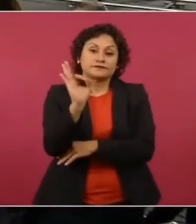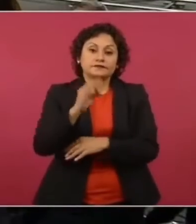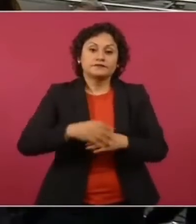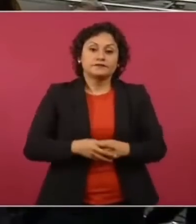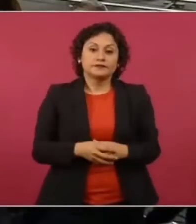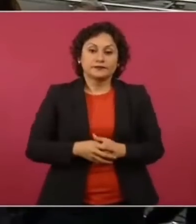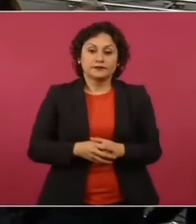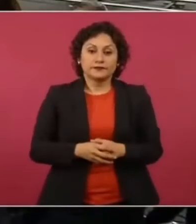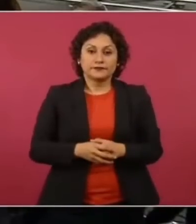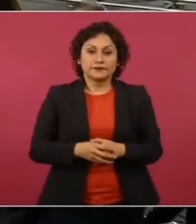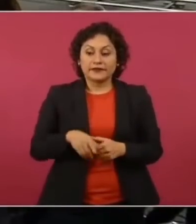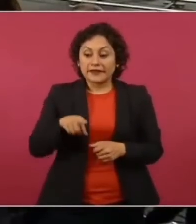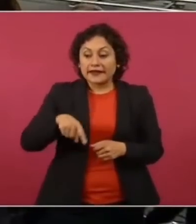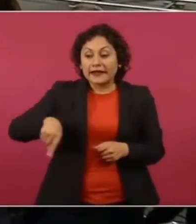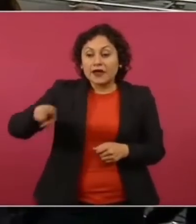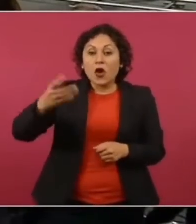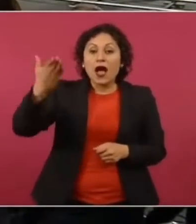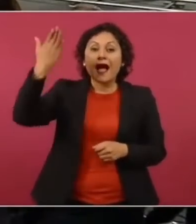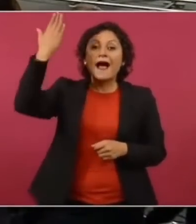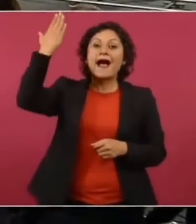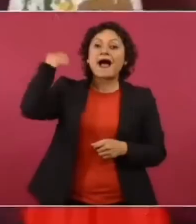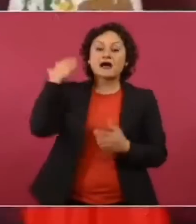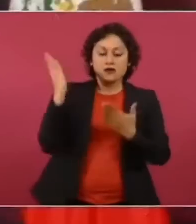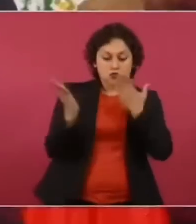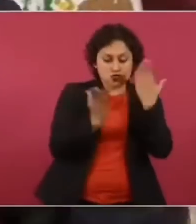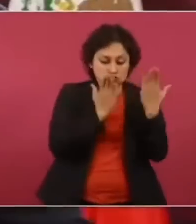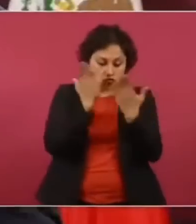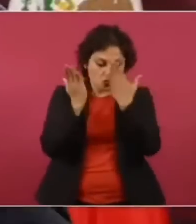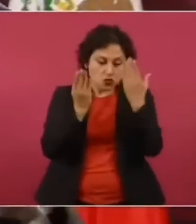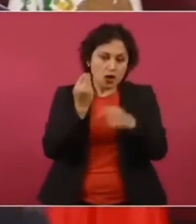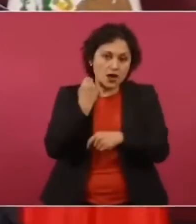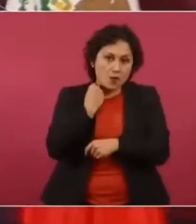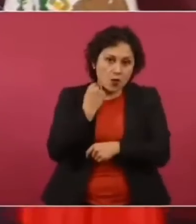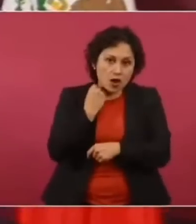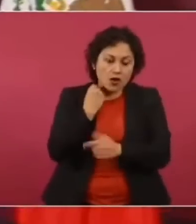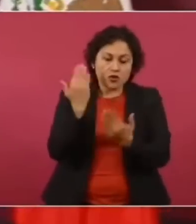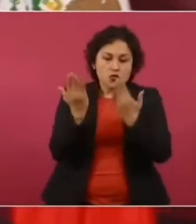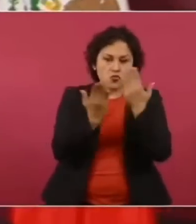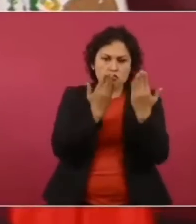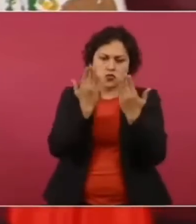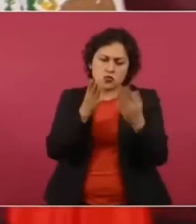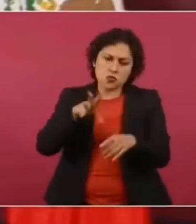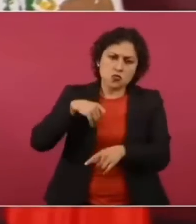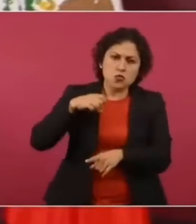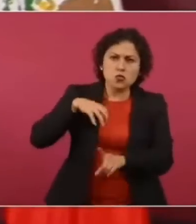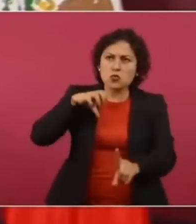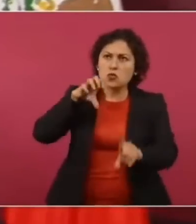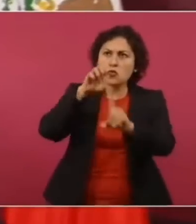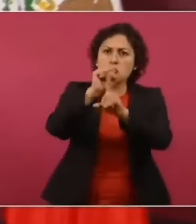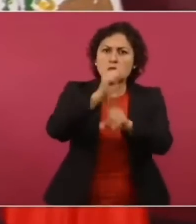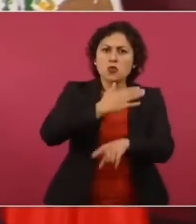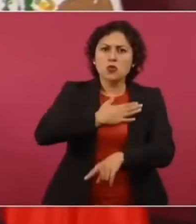que es importante la justicia, pues ya cambió de parecer,